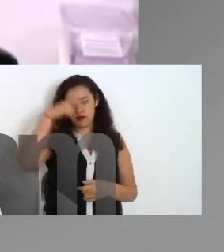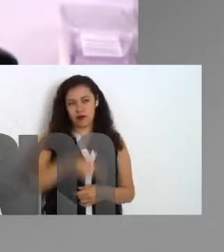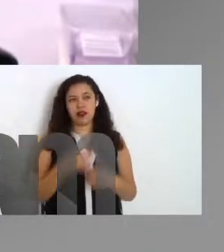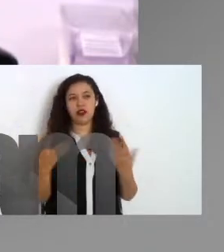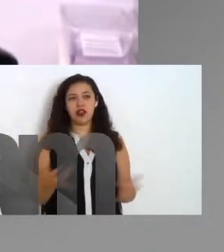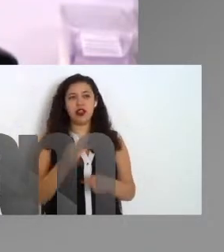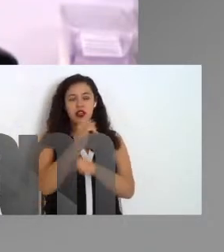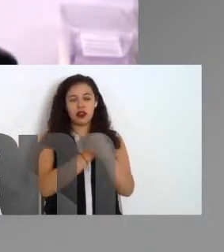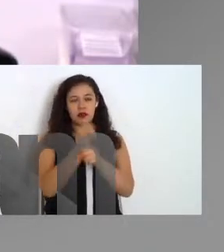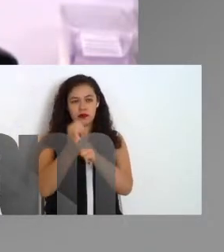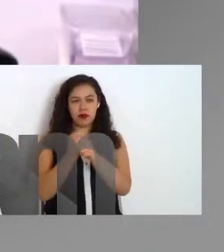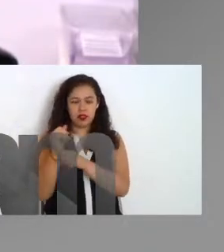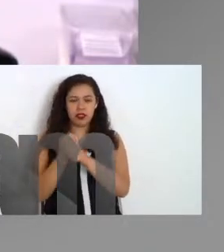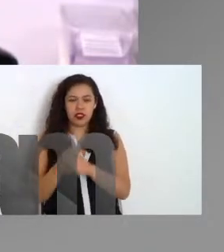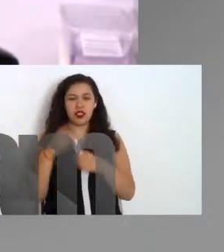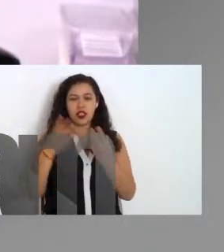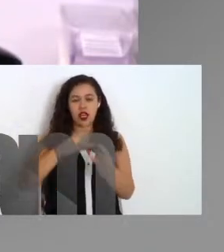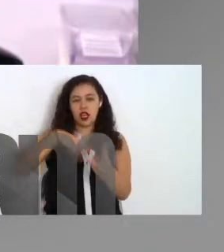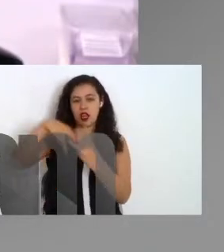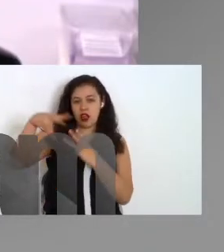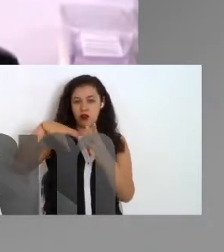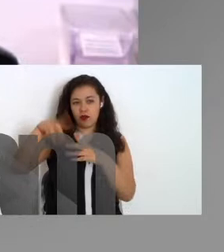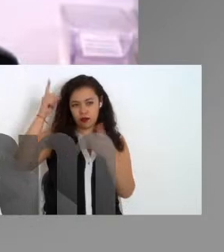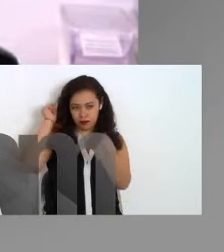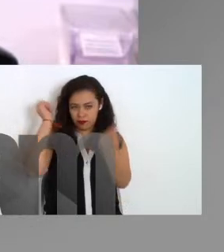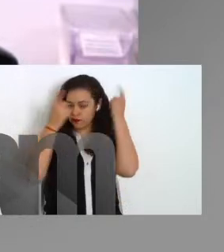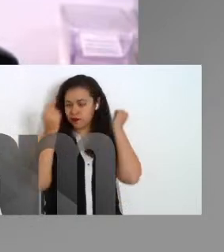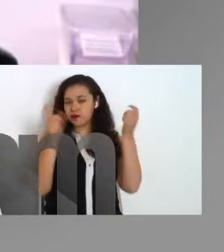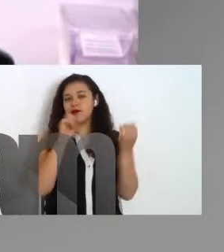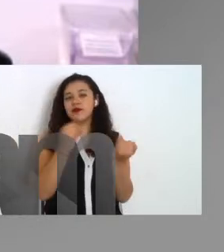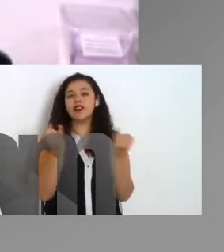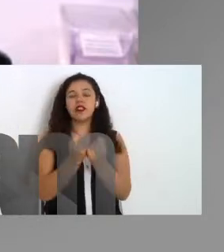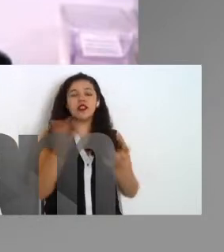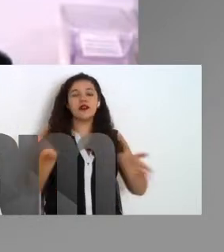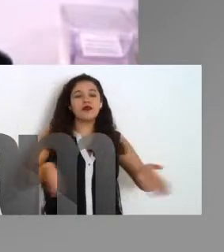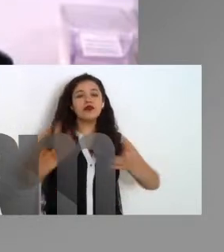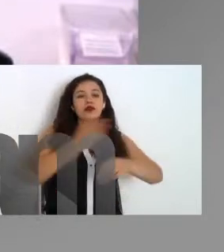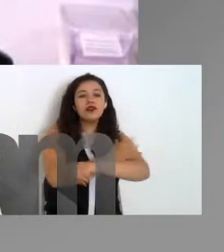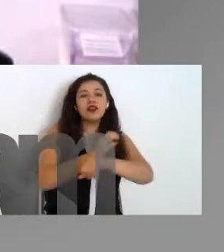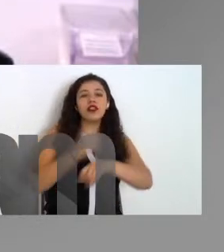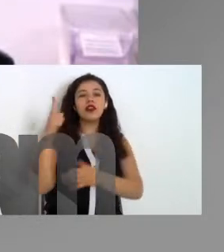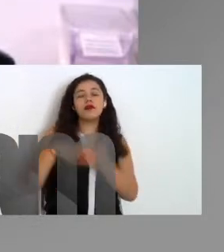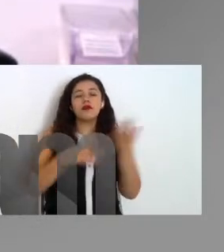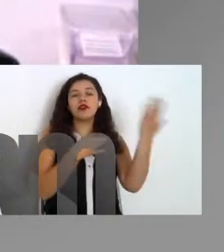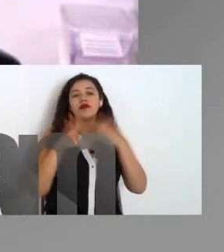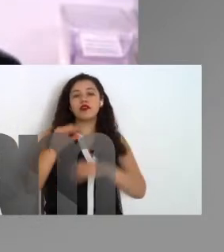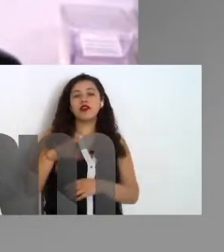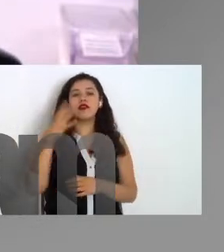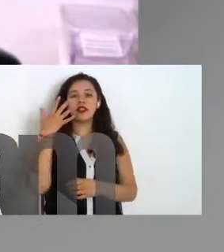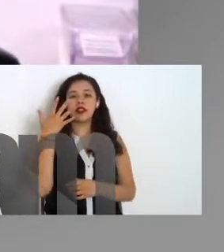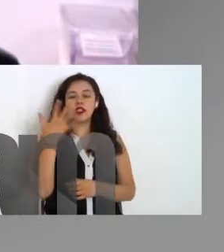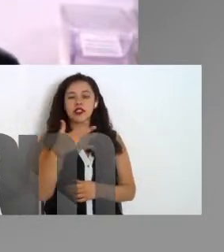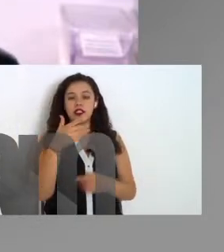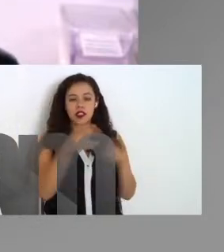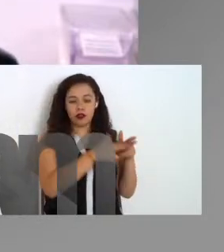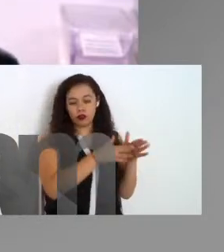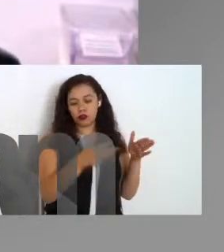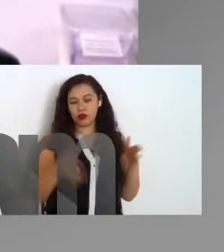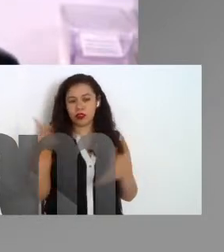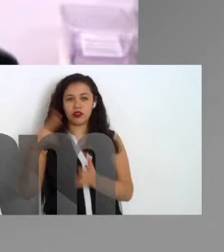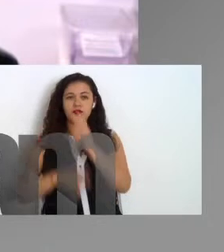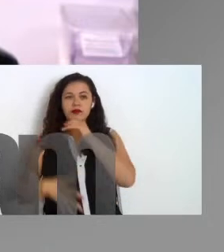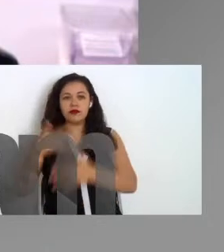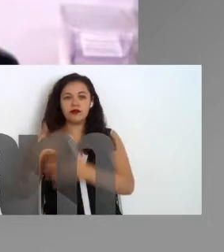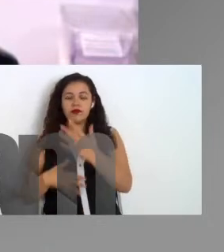Universidad Autónoma Metropolitana, donde promovió y coordinó desde 1995 hasta el 2015 el proyecto de